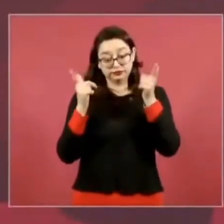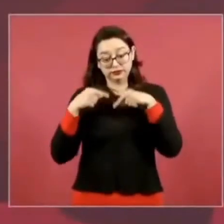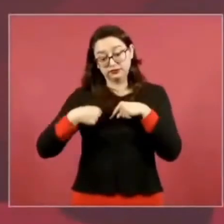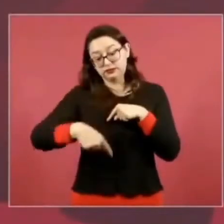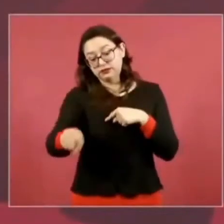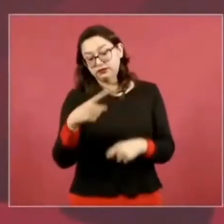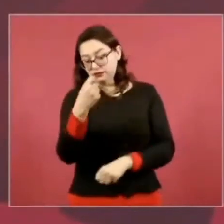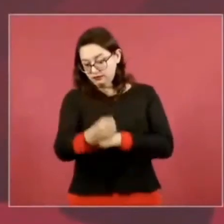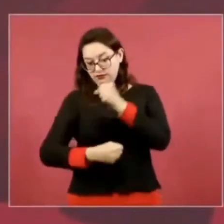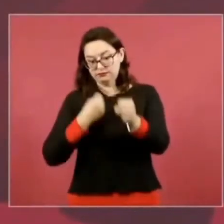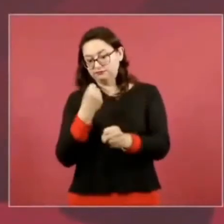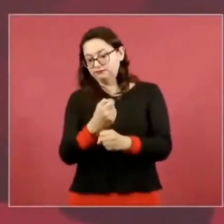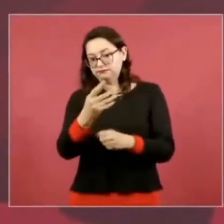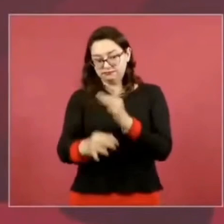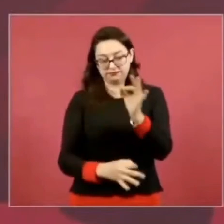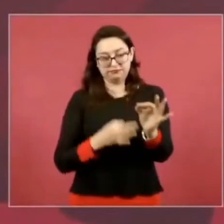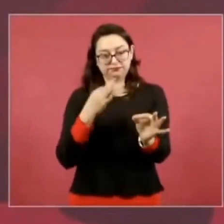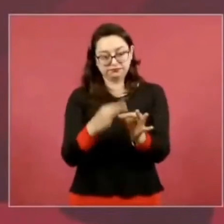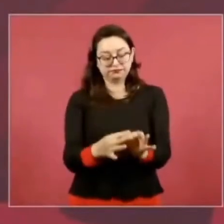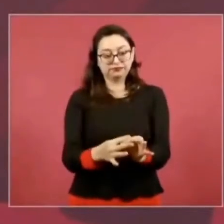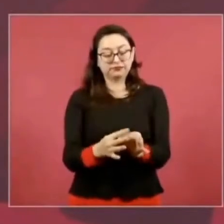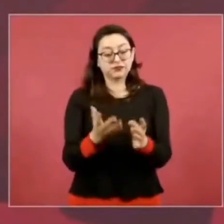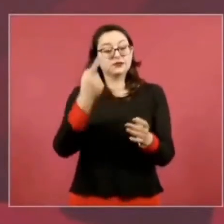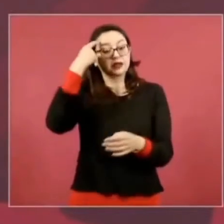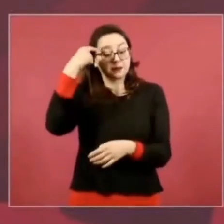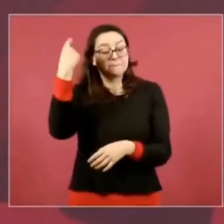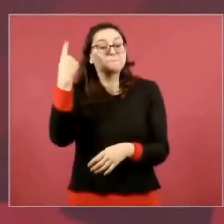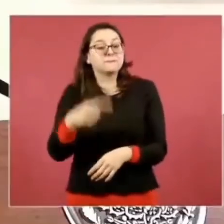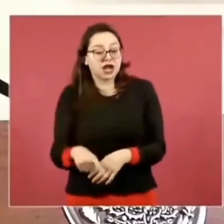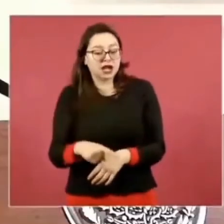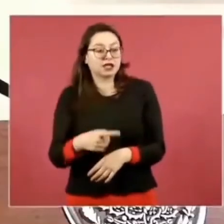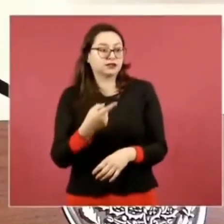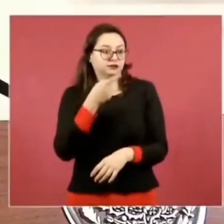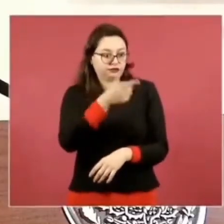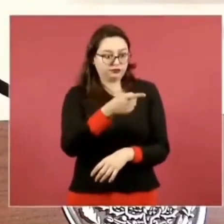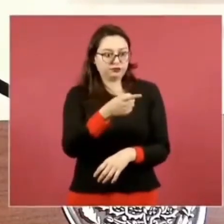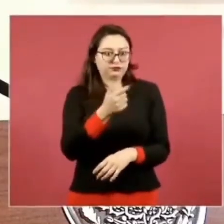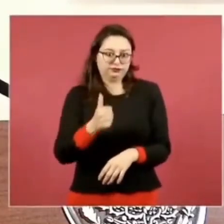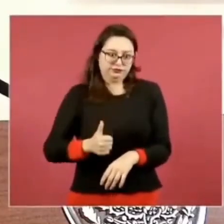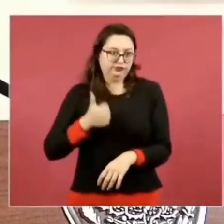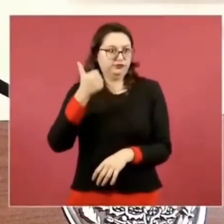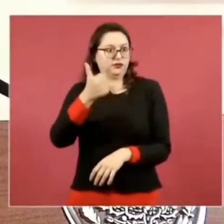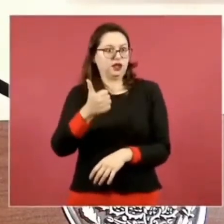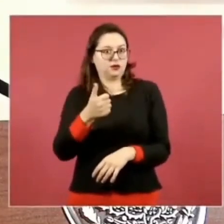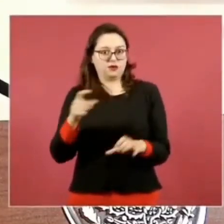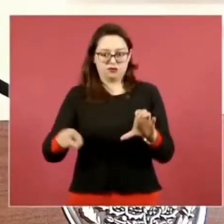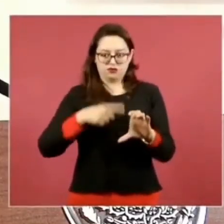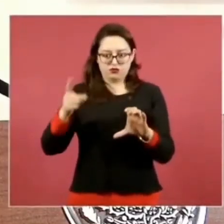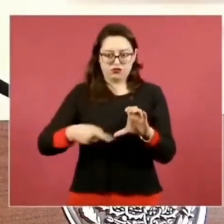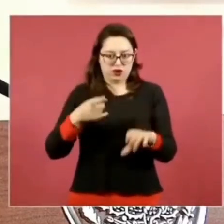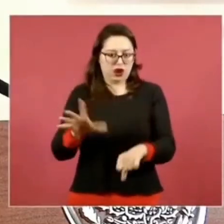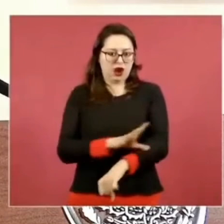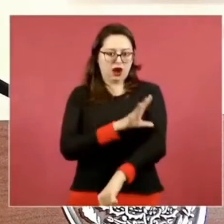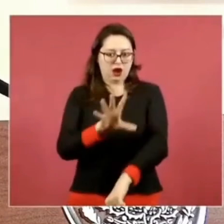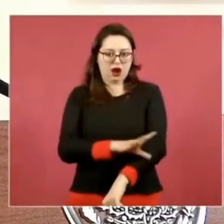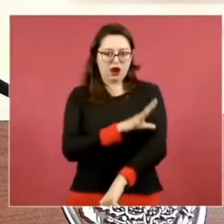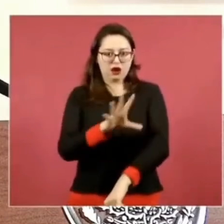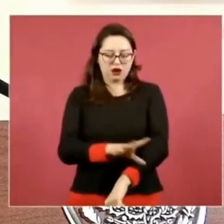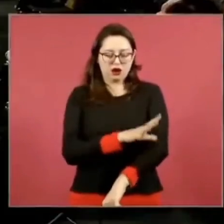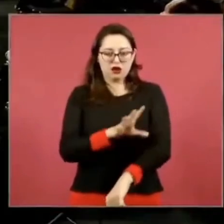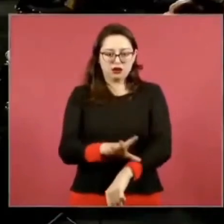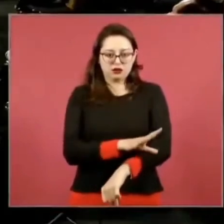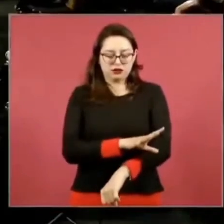eléctrica, para que ya se tengan las turbinas y se pueda generar también energía eléctrica.